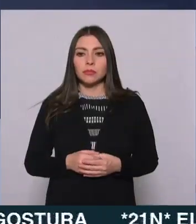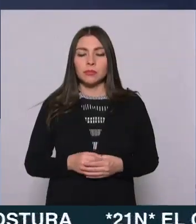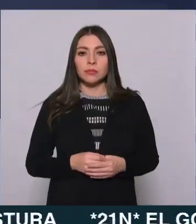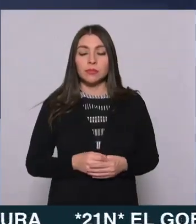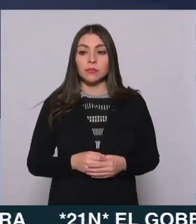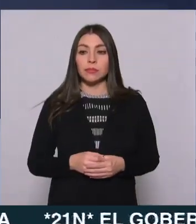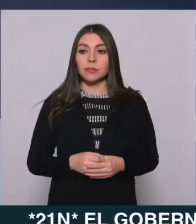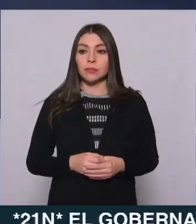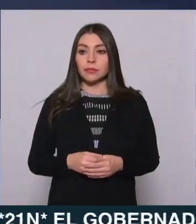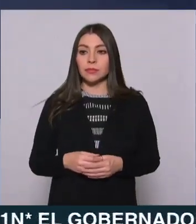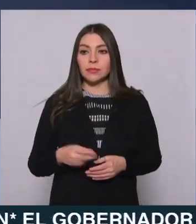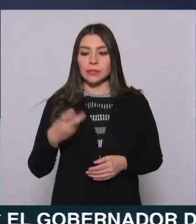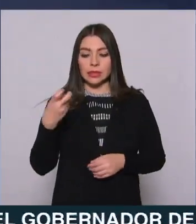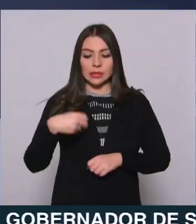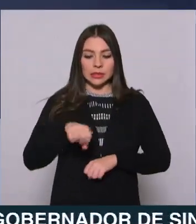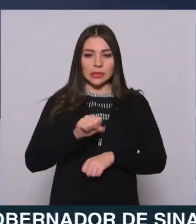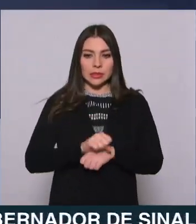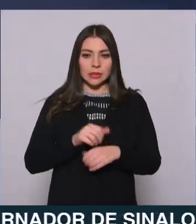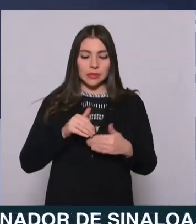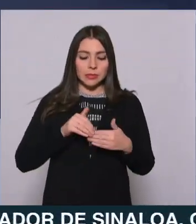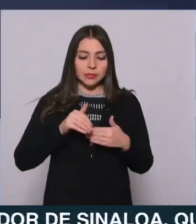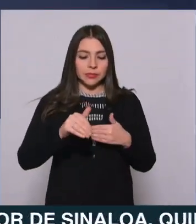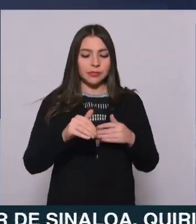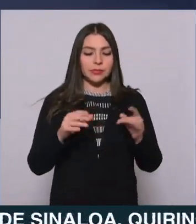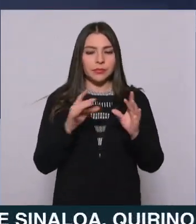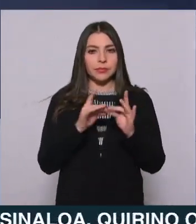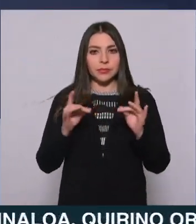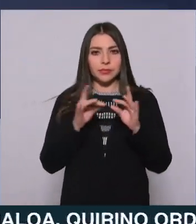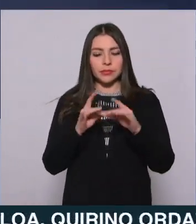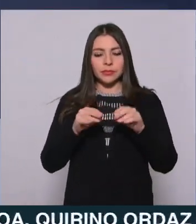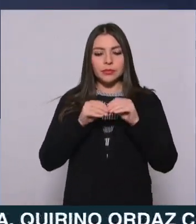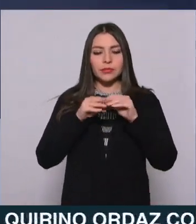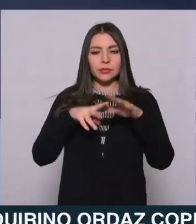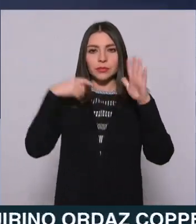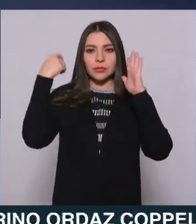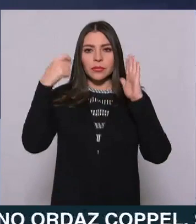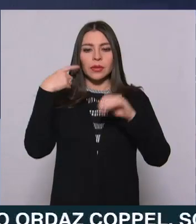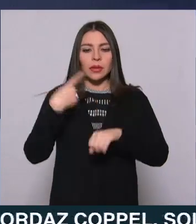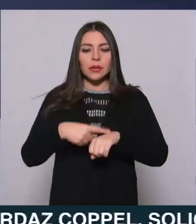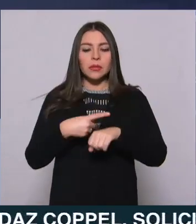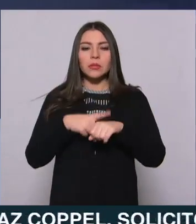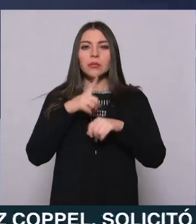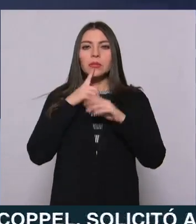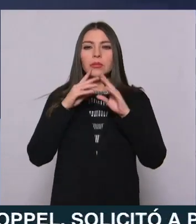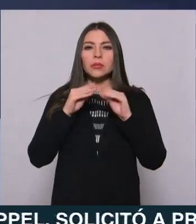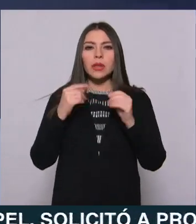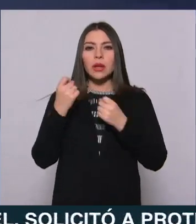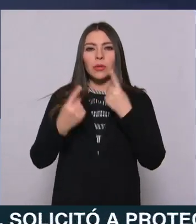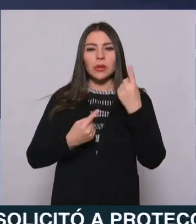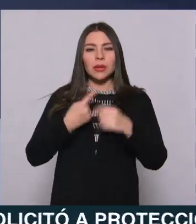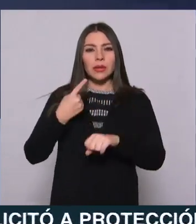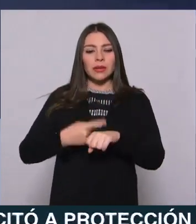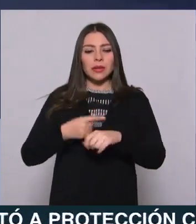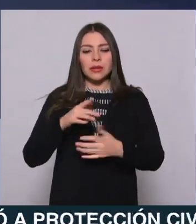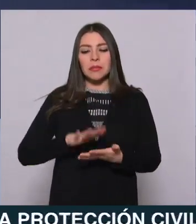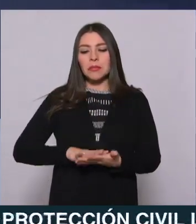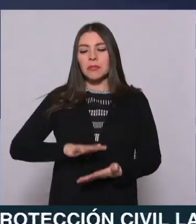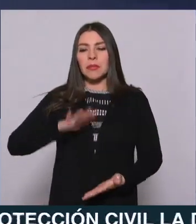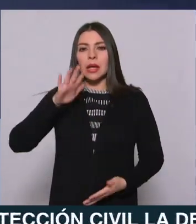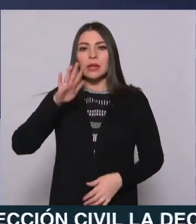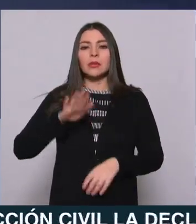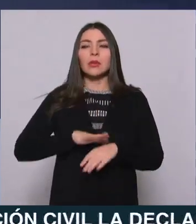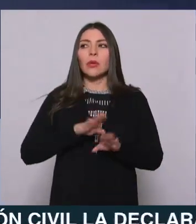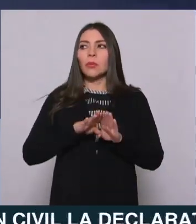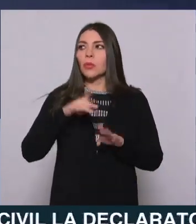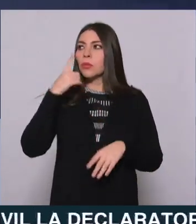Durante esta semana le hemos estado presentando nuestro serial Enfermedades Silenciosas, patologías que en su mayoría se caracterizaron por el bajo índice de